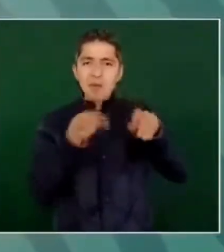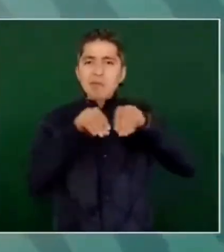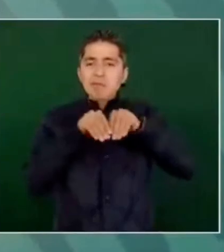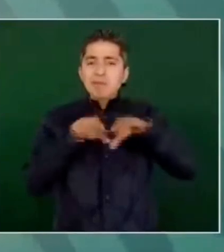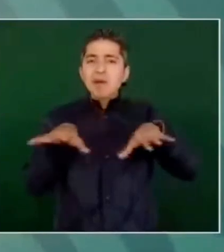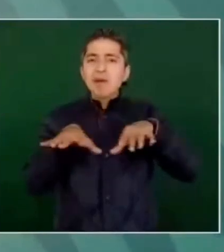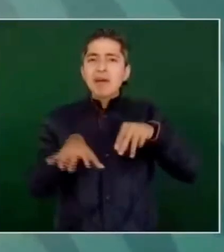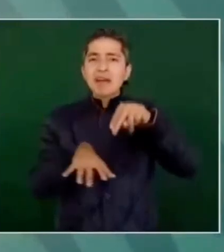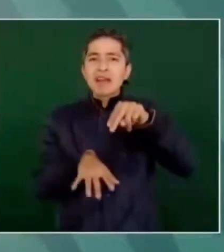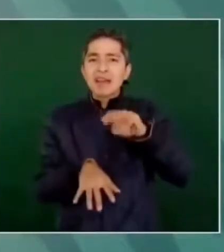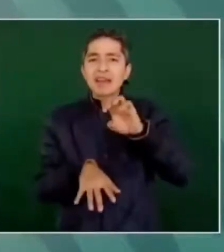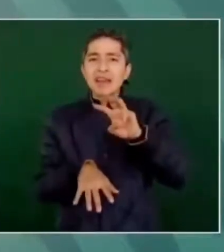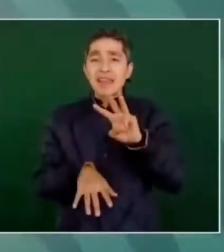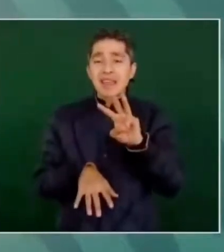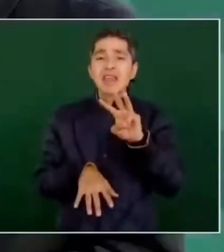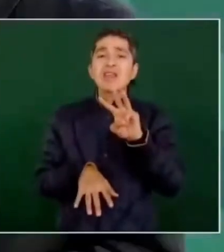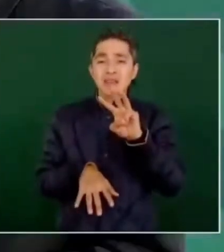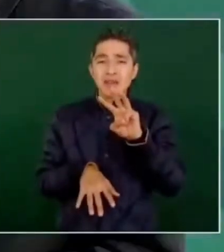son capaces